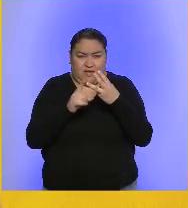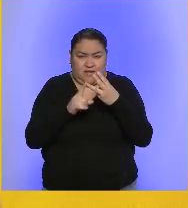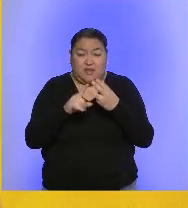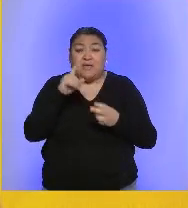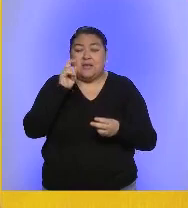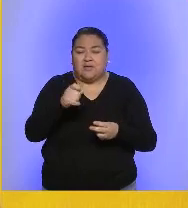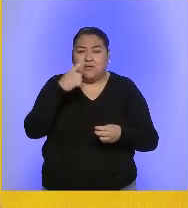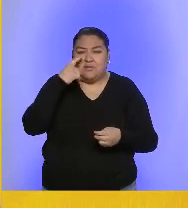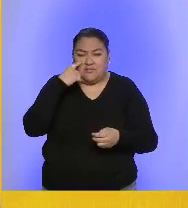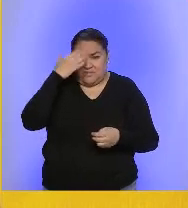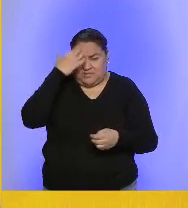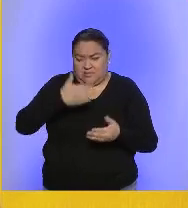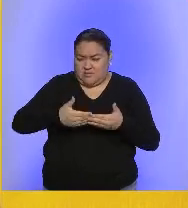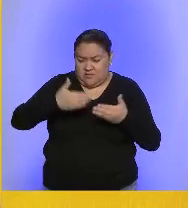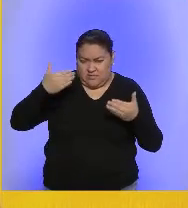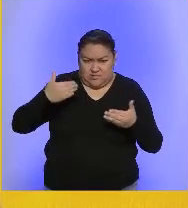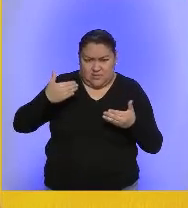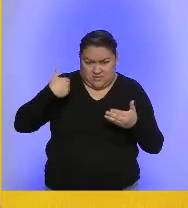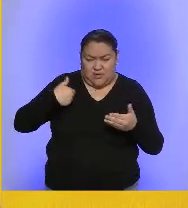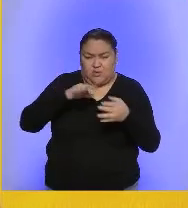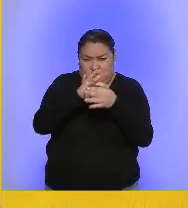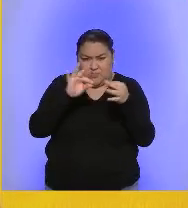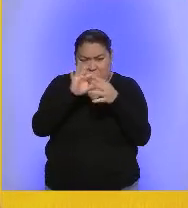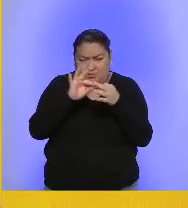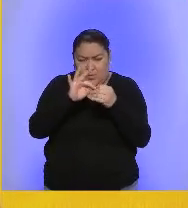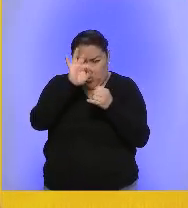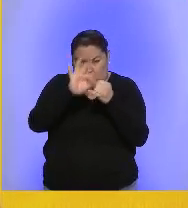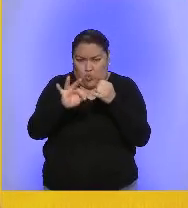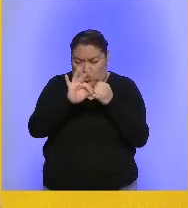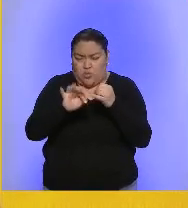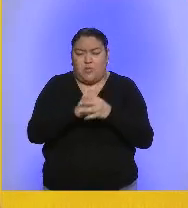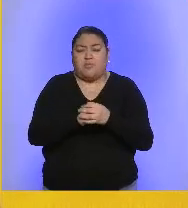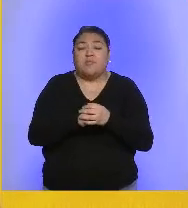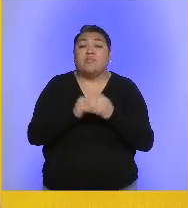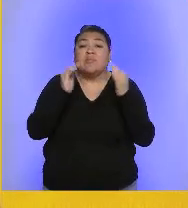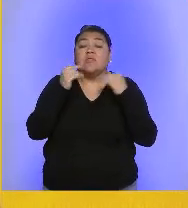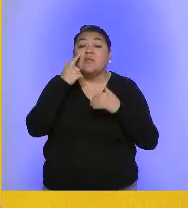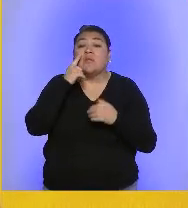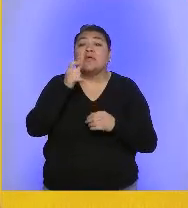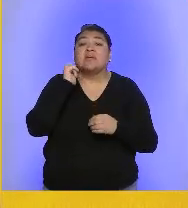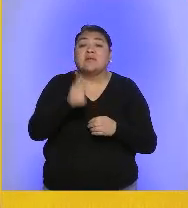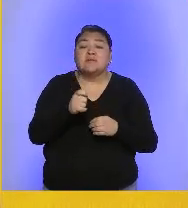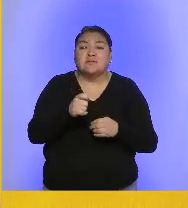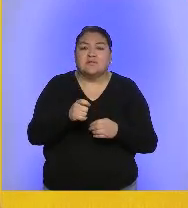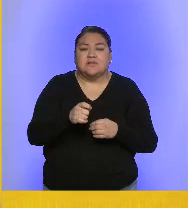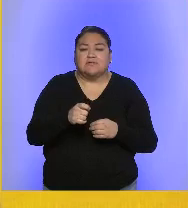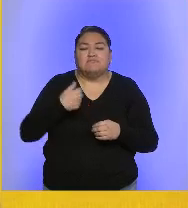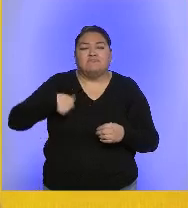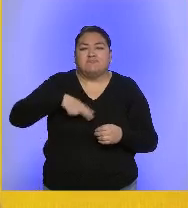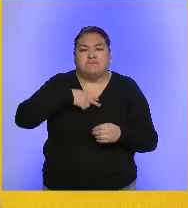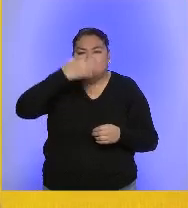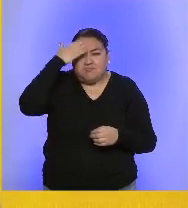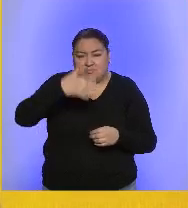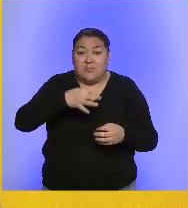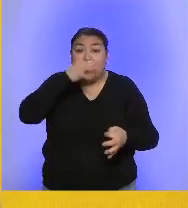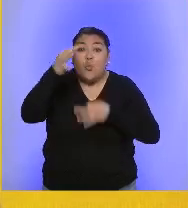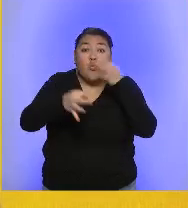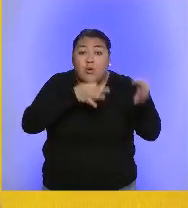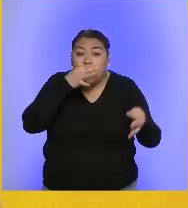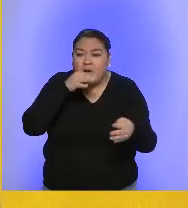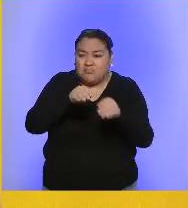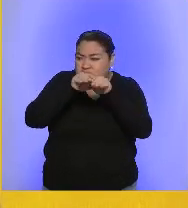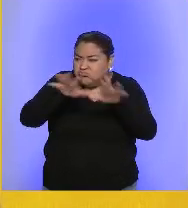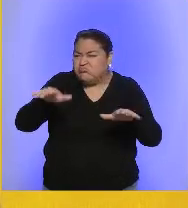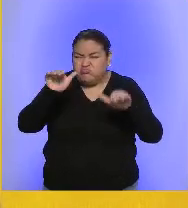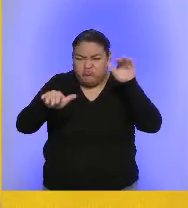con ustedes. Un hecho a todas luces evidente es que las campañas políticas prácticamente se han trasladado a los